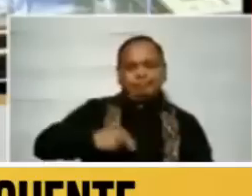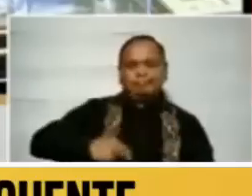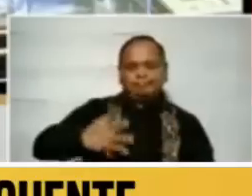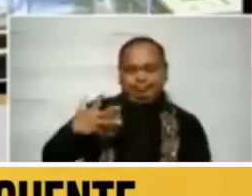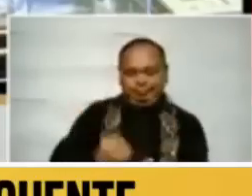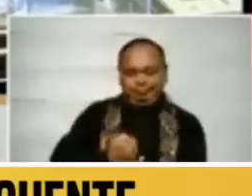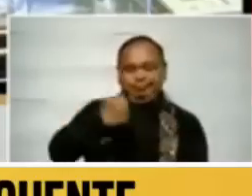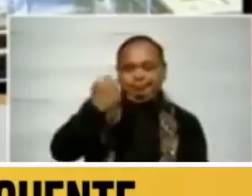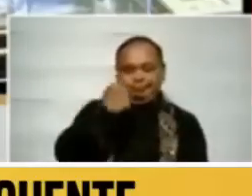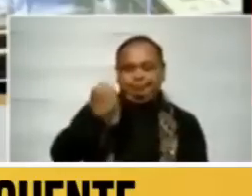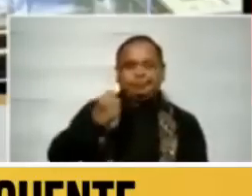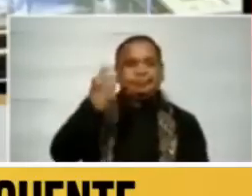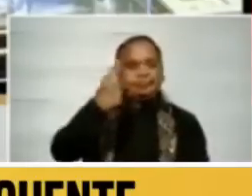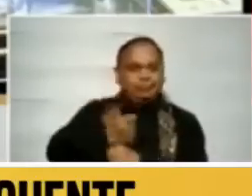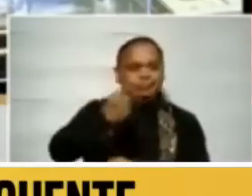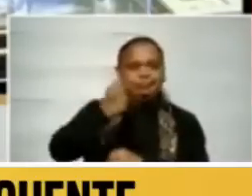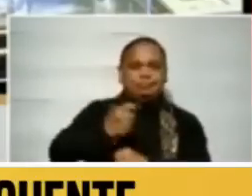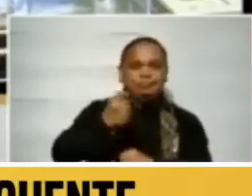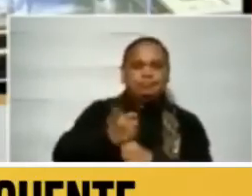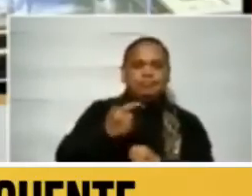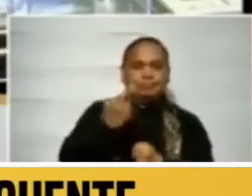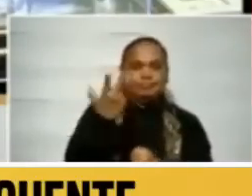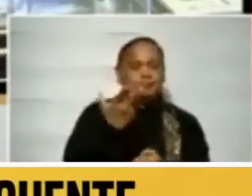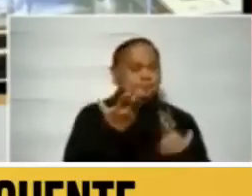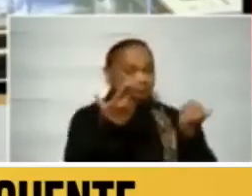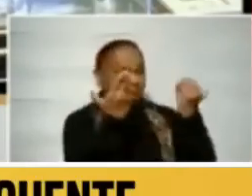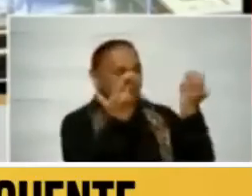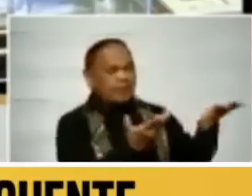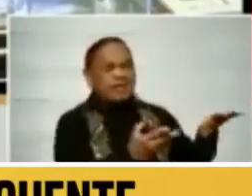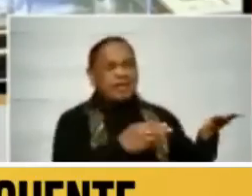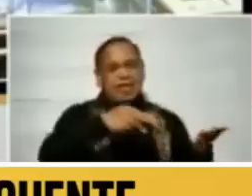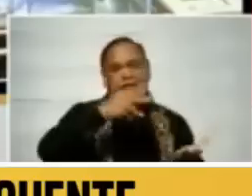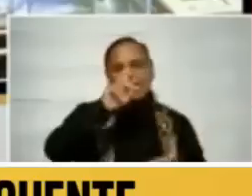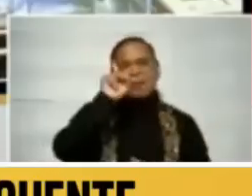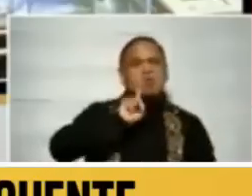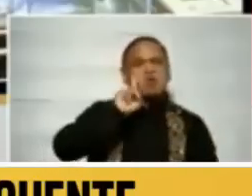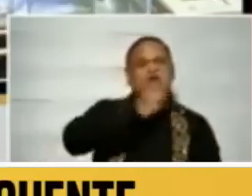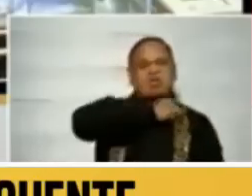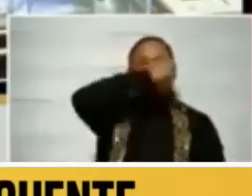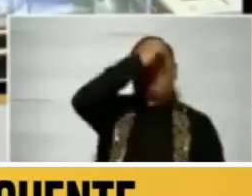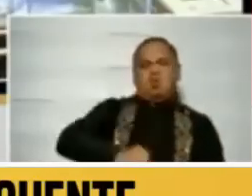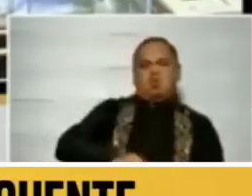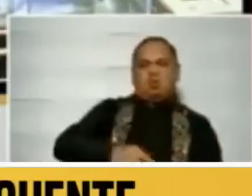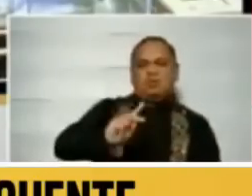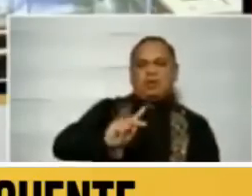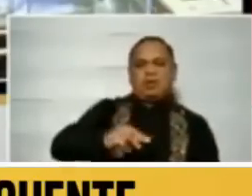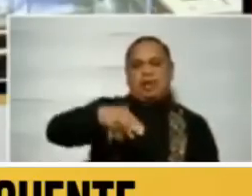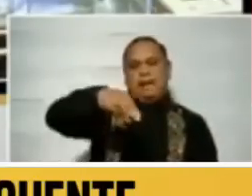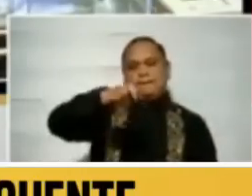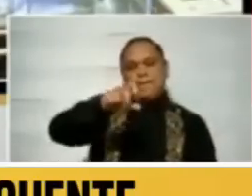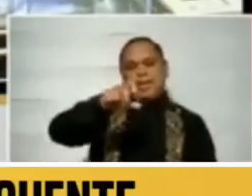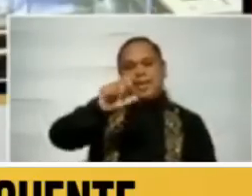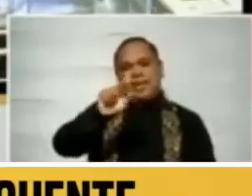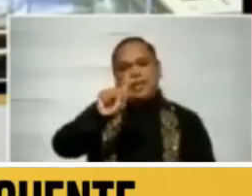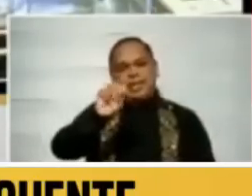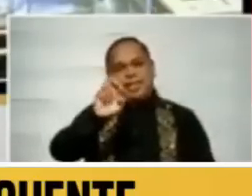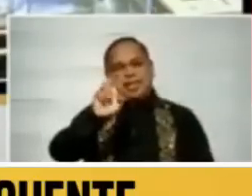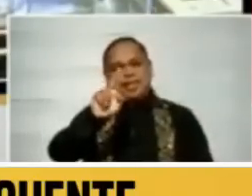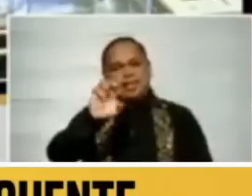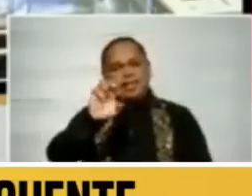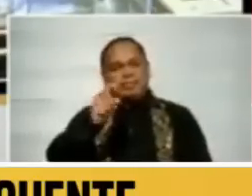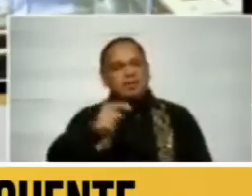elección. Primero nos insulta como buen misógino que es, ¿no? Mequetrefe es decir, una inútil, una no sirve para